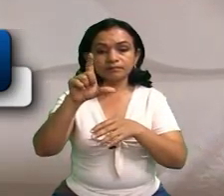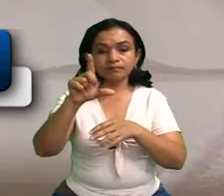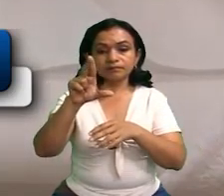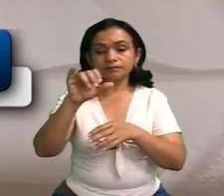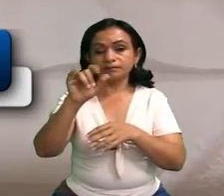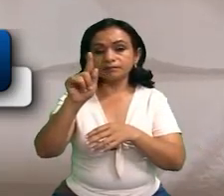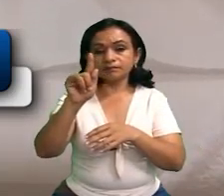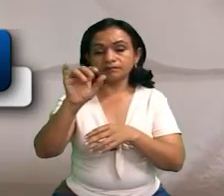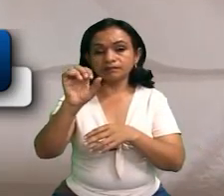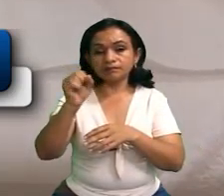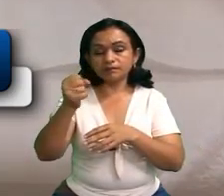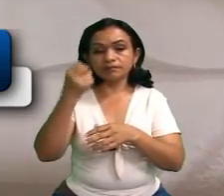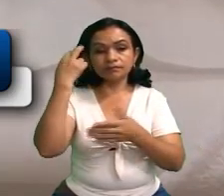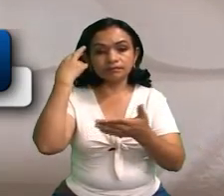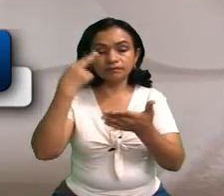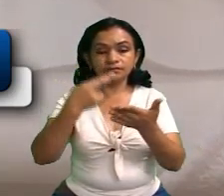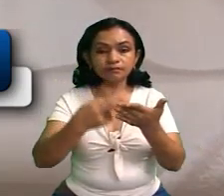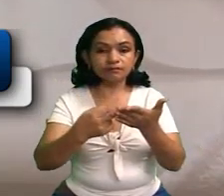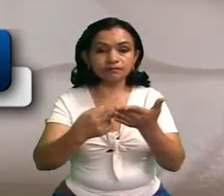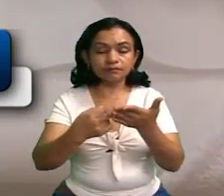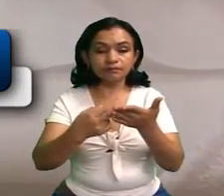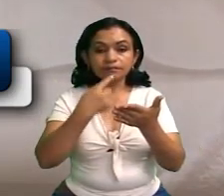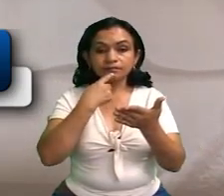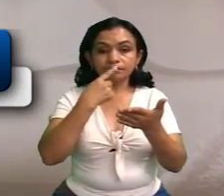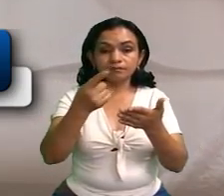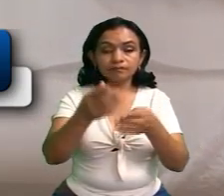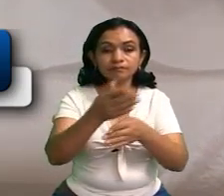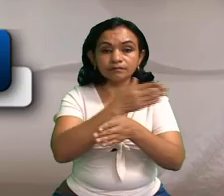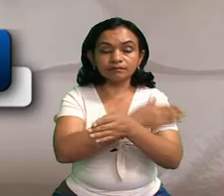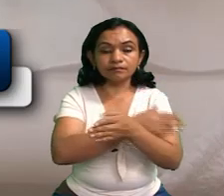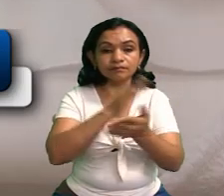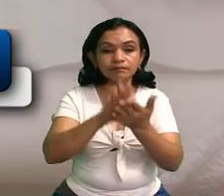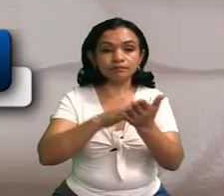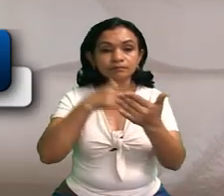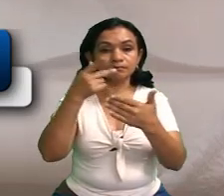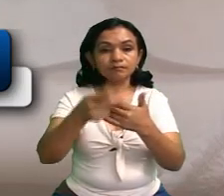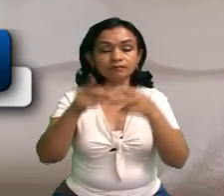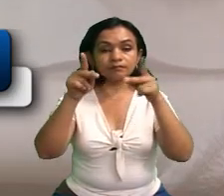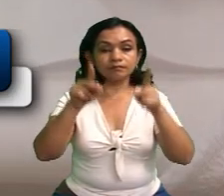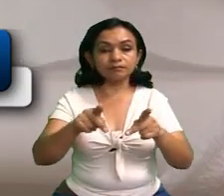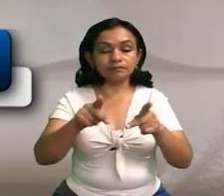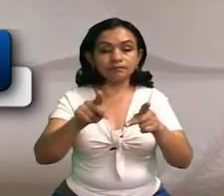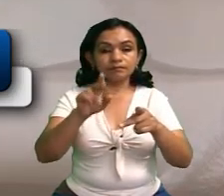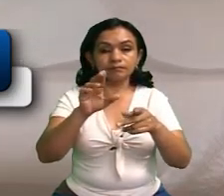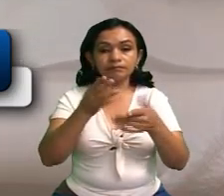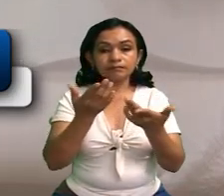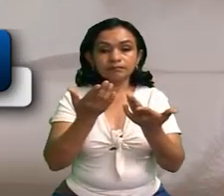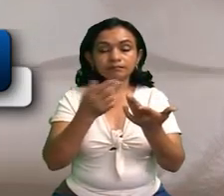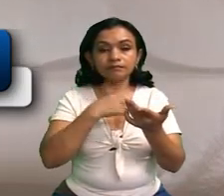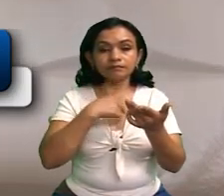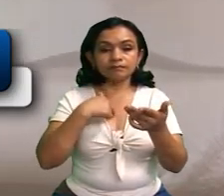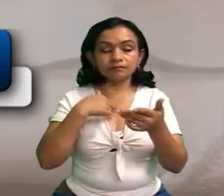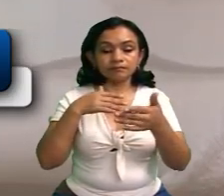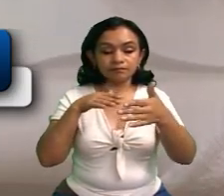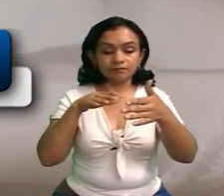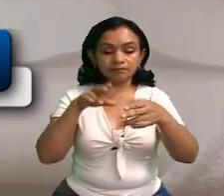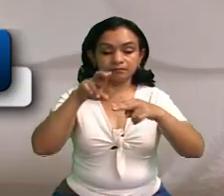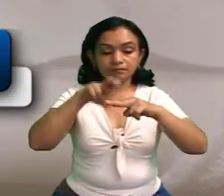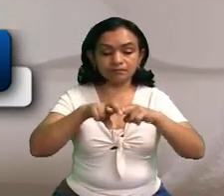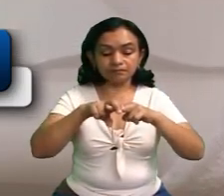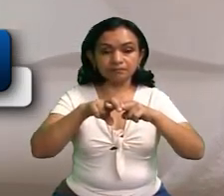una vida sedentaria, recordemos que bien lo mencionábamos al inicio del programa, que la celulitis se debe por un estancamiento de las venas que se encuentran